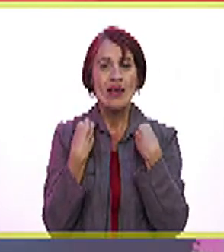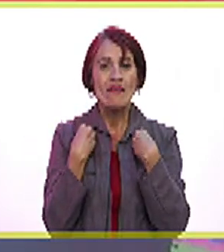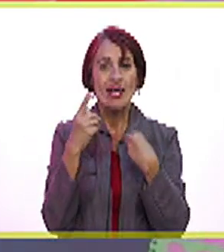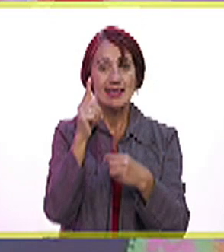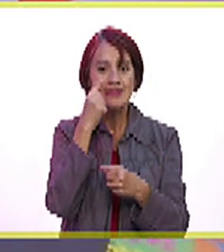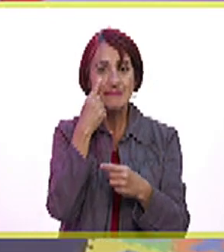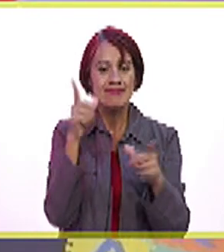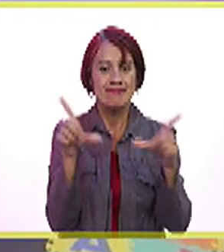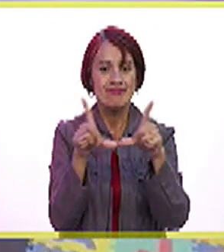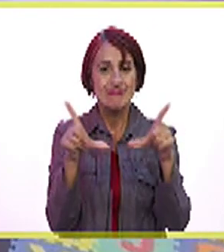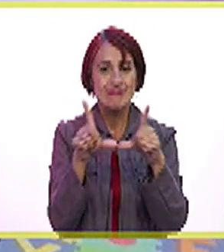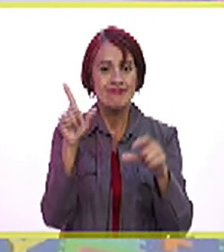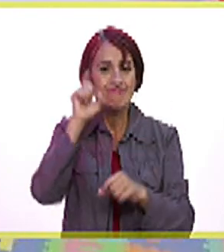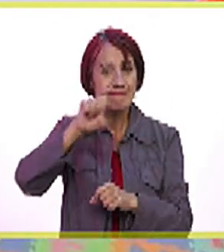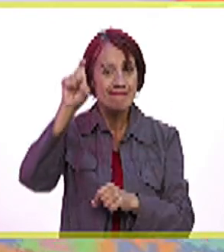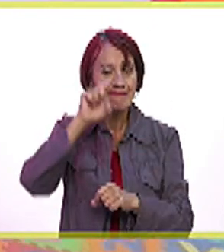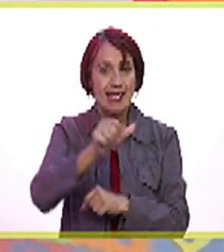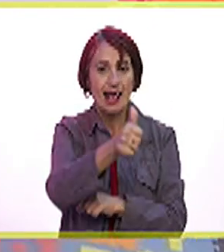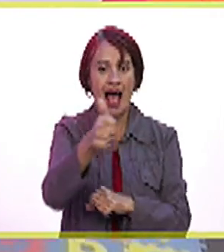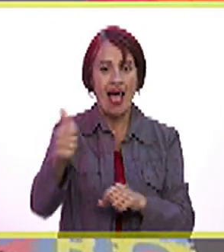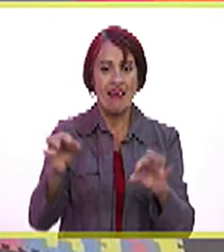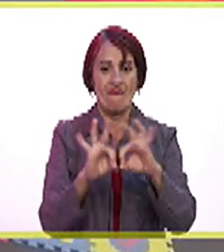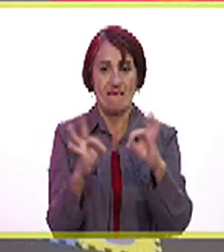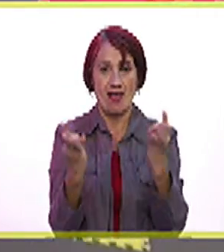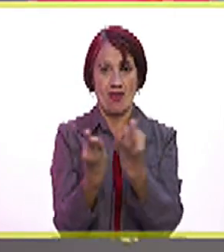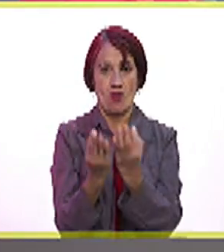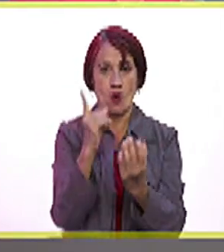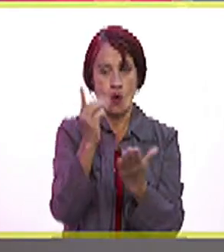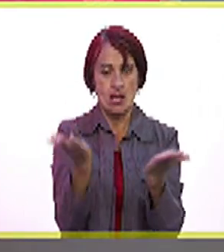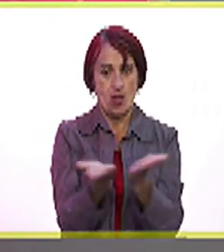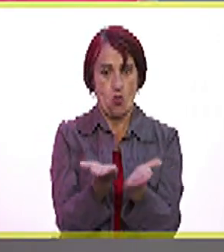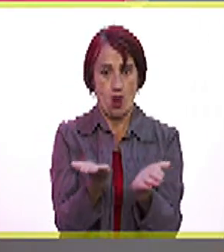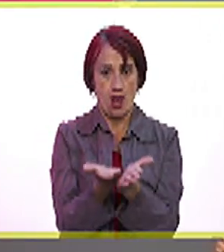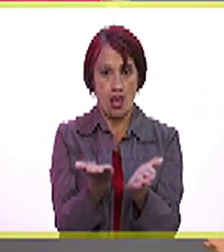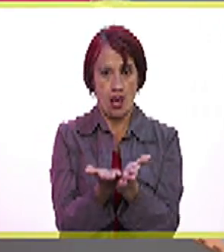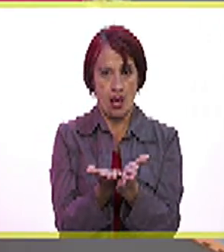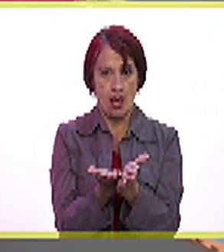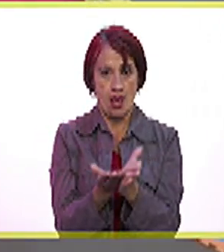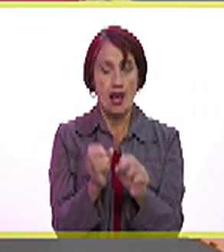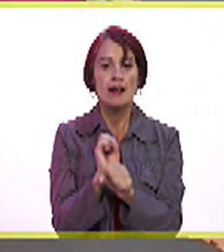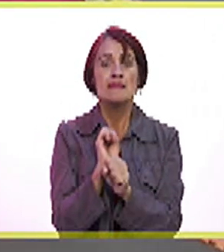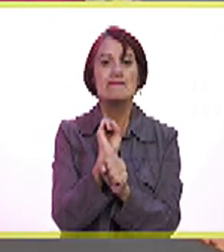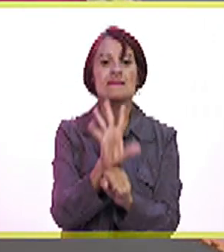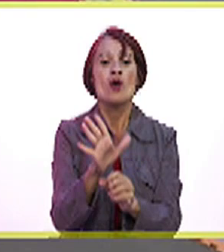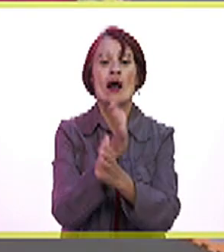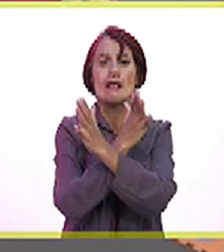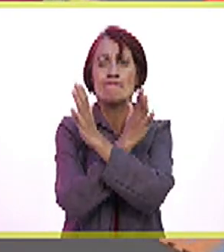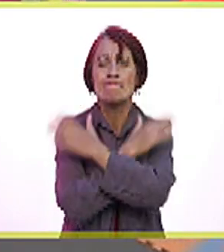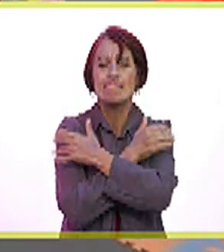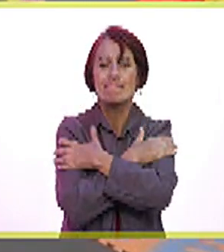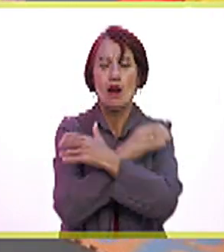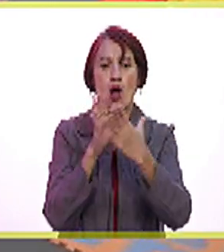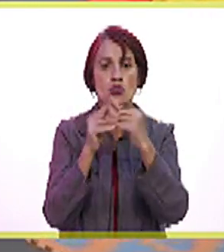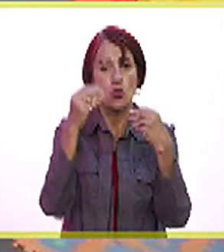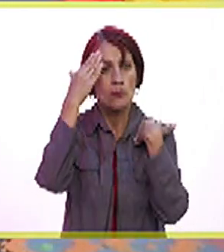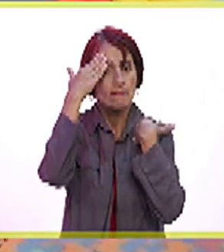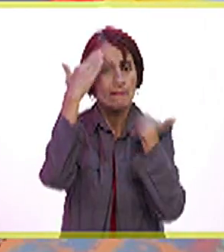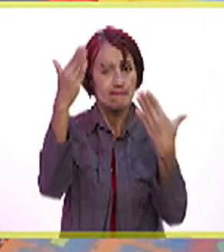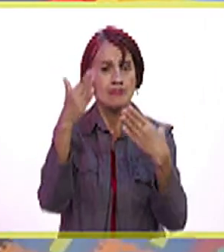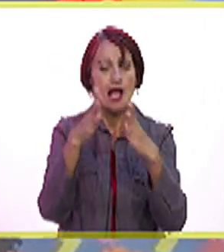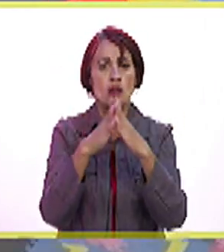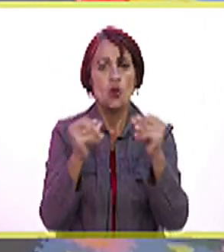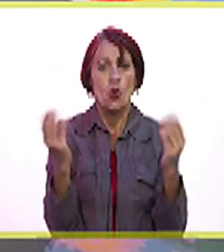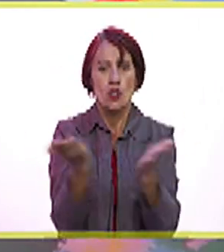programa pedagógico Cada Familia Una Escuela. Le enviamos un fuerte saludo a todos los